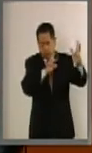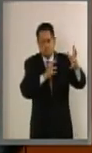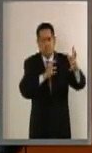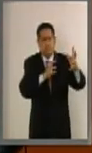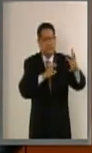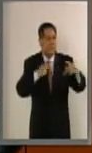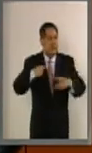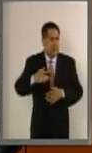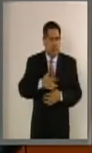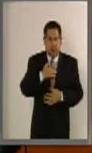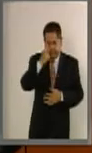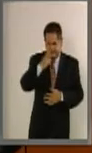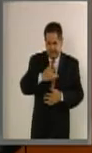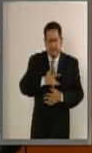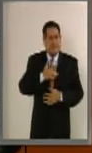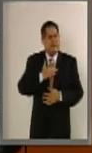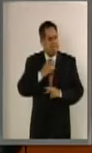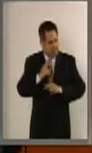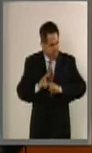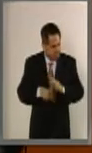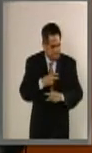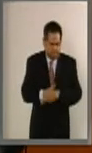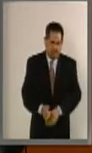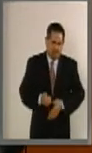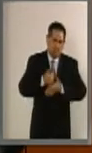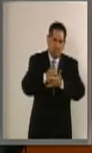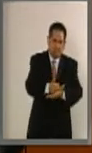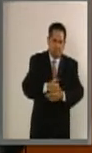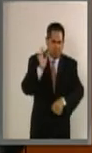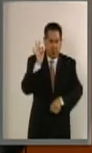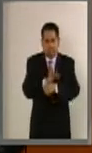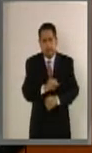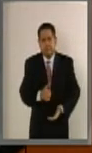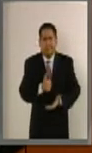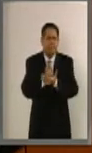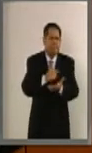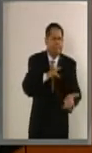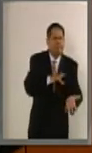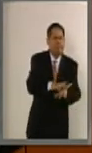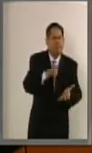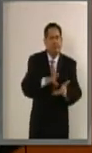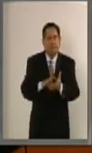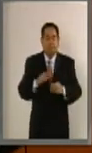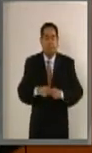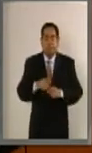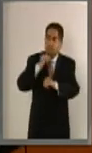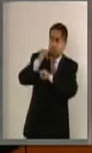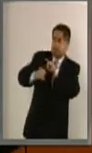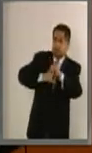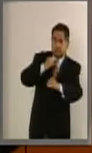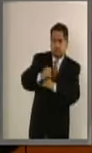mejor de los mexicanos y ha recibido el apoyo internacional.